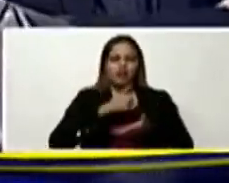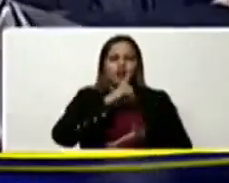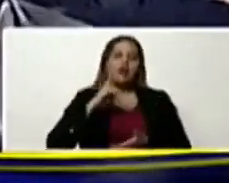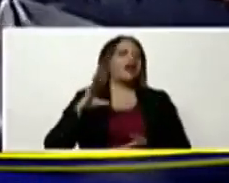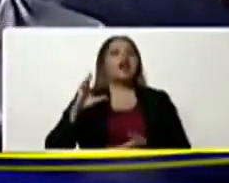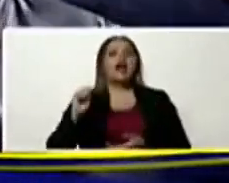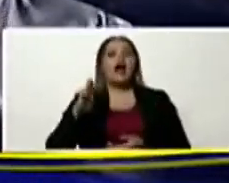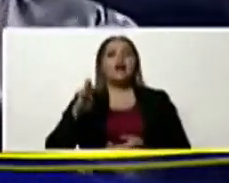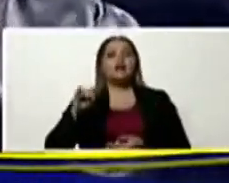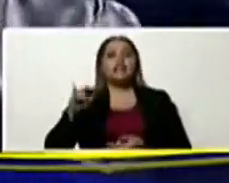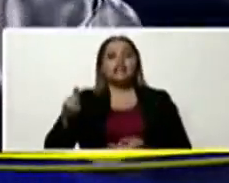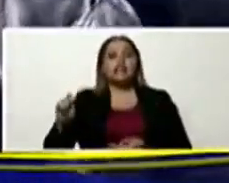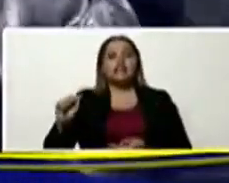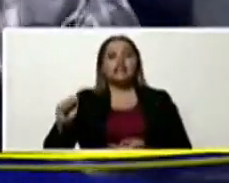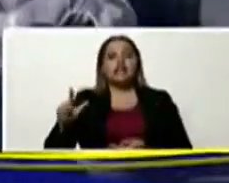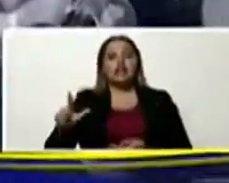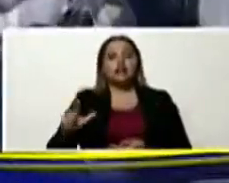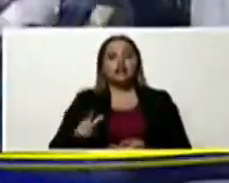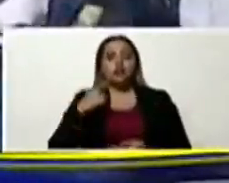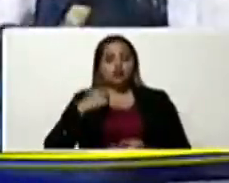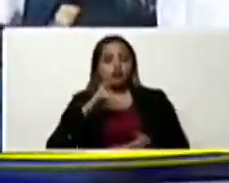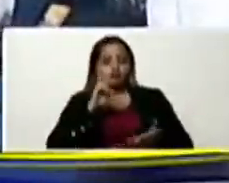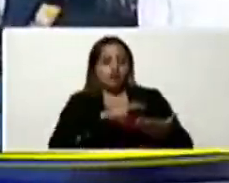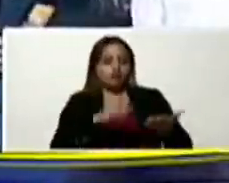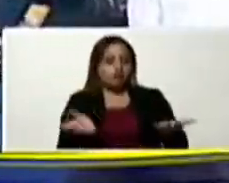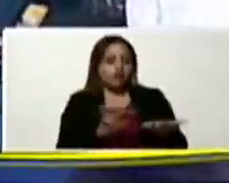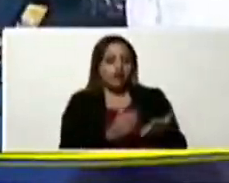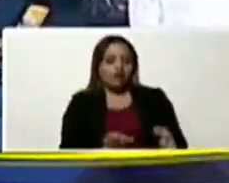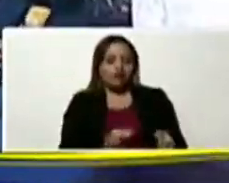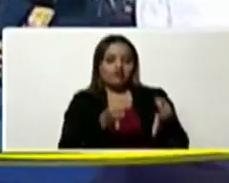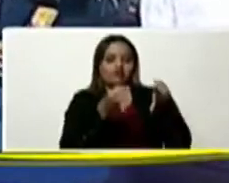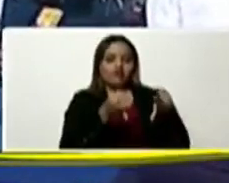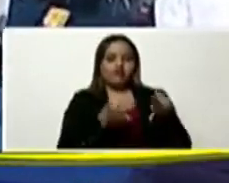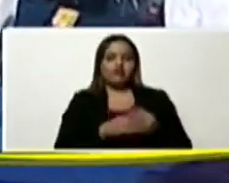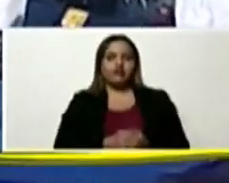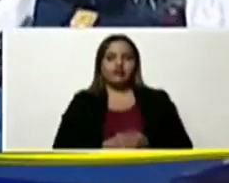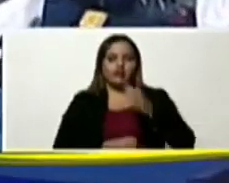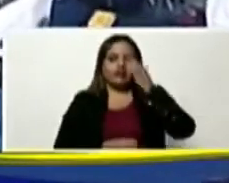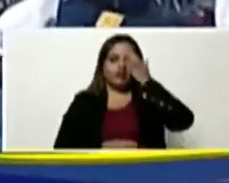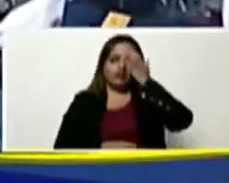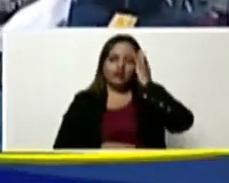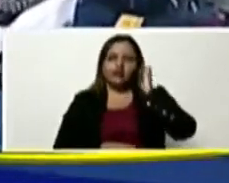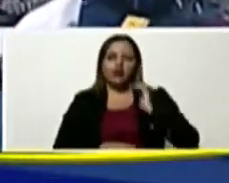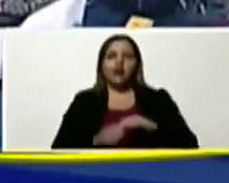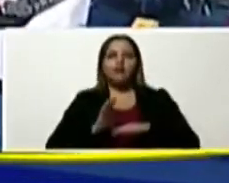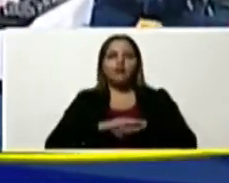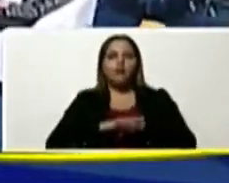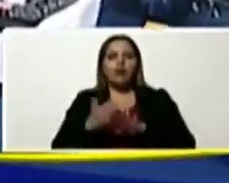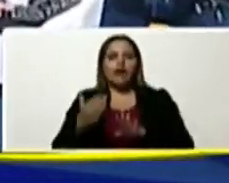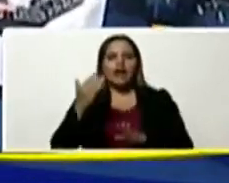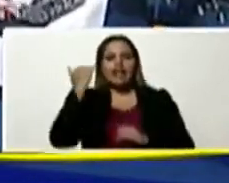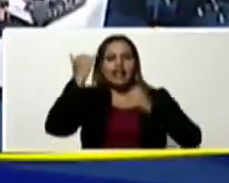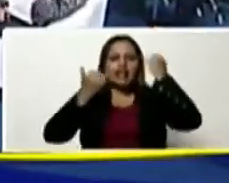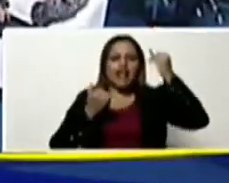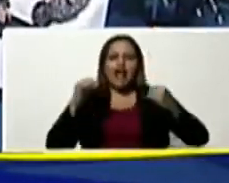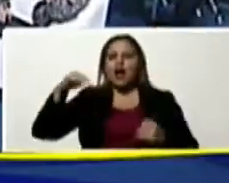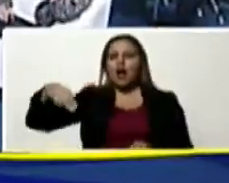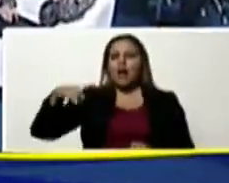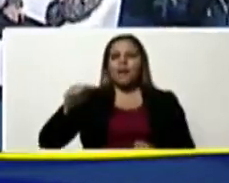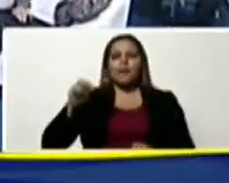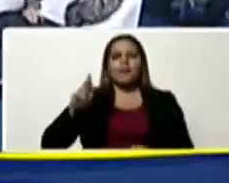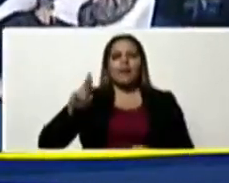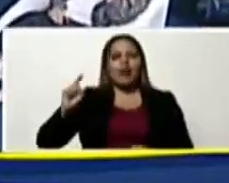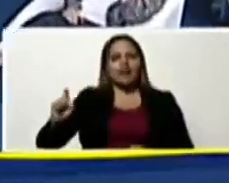acabo de ver una edición del Capital, porque las ideas del Marx, de Engels,